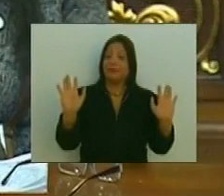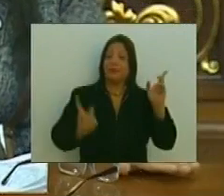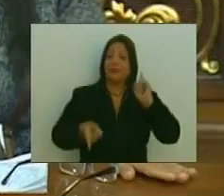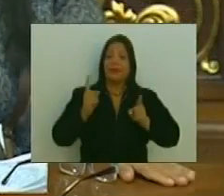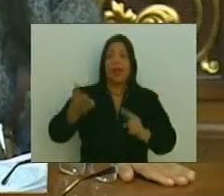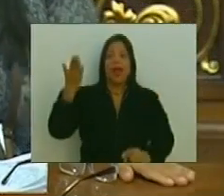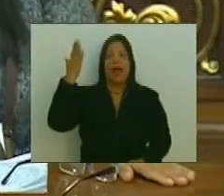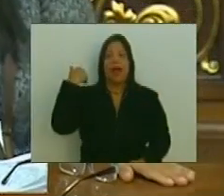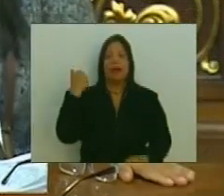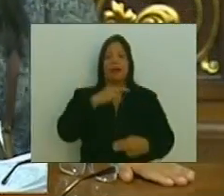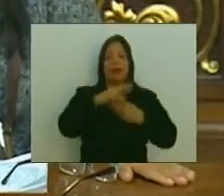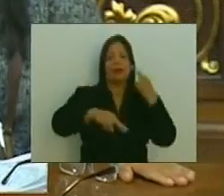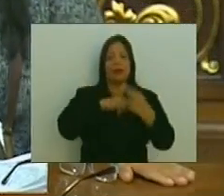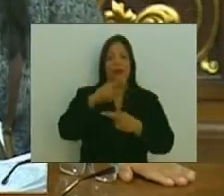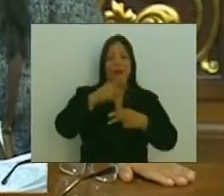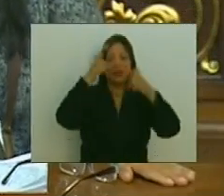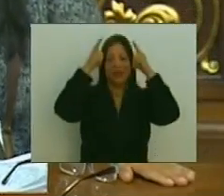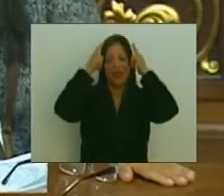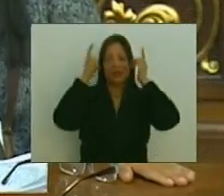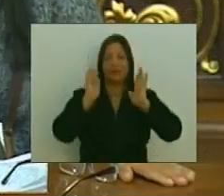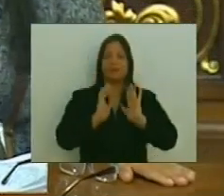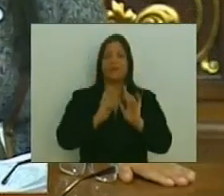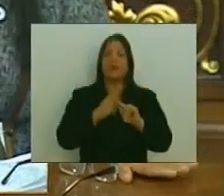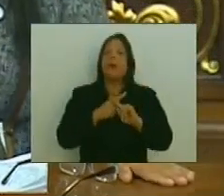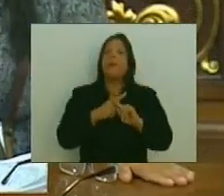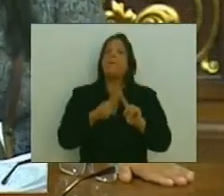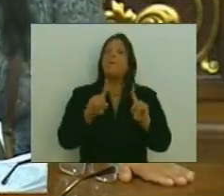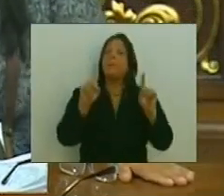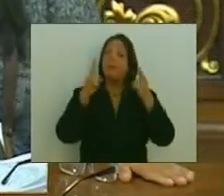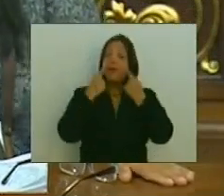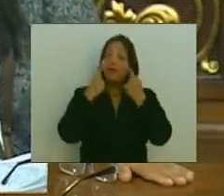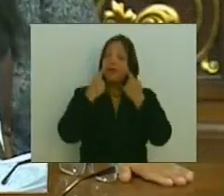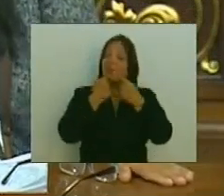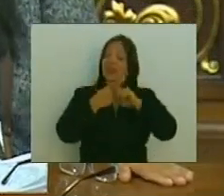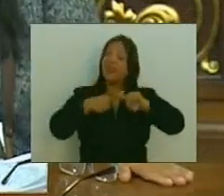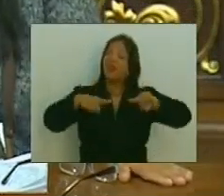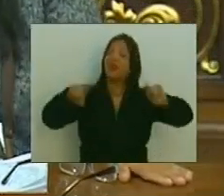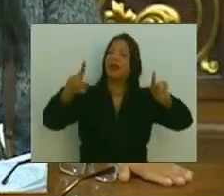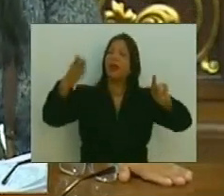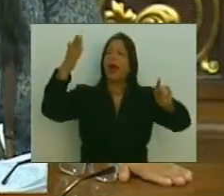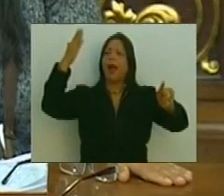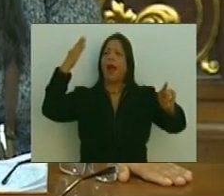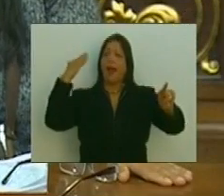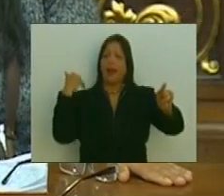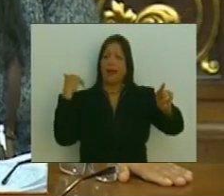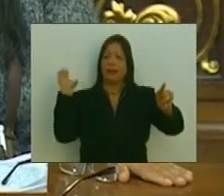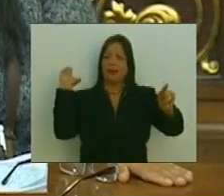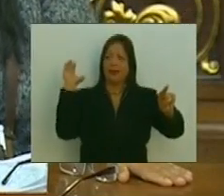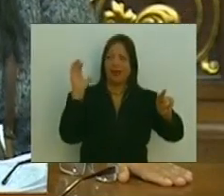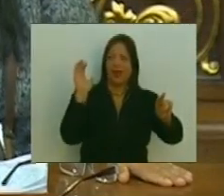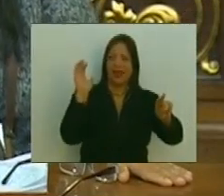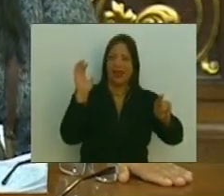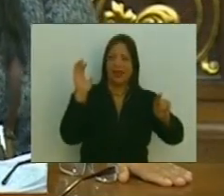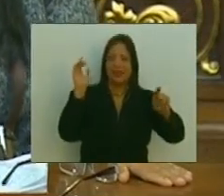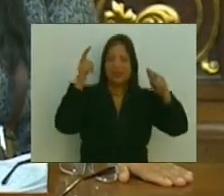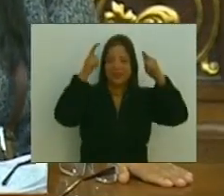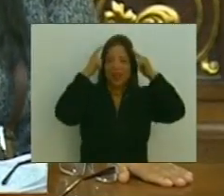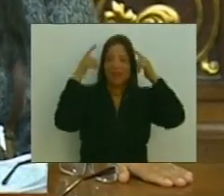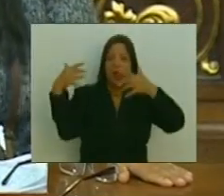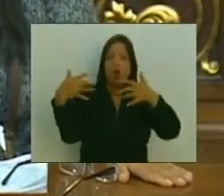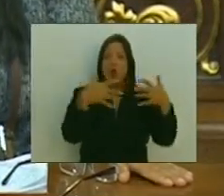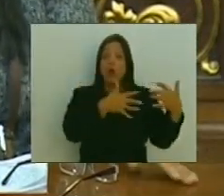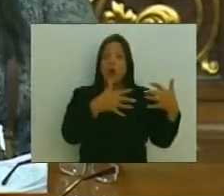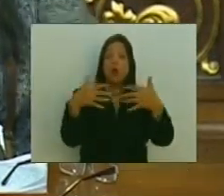la llegada del comandante Chávez. Pero hay una gran diferencia, era que antes de la llegada del comandante Chávez, las